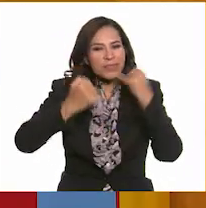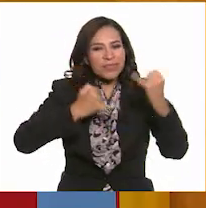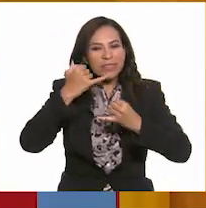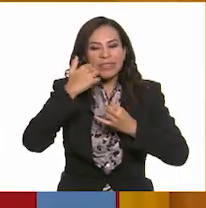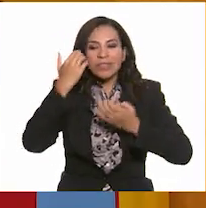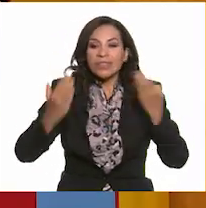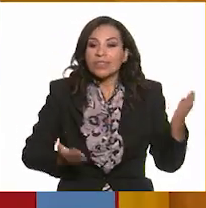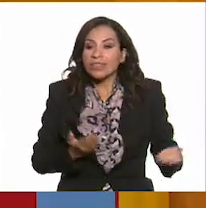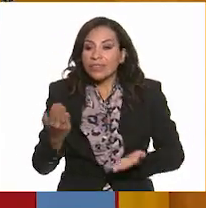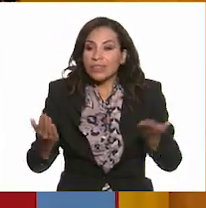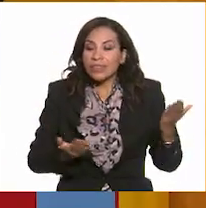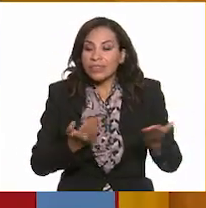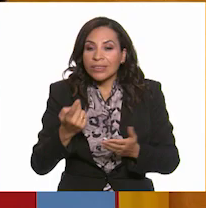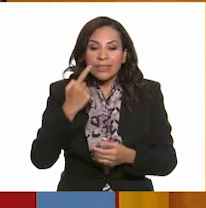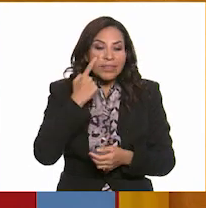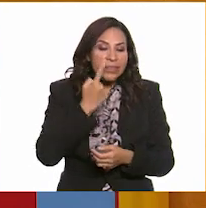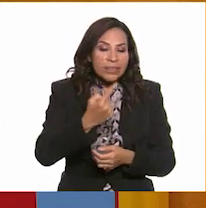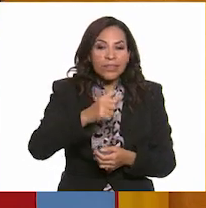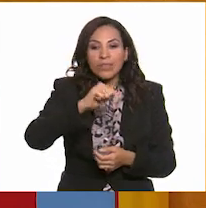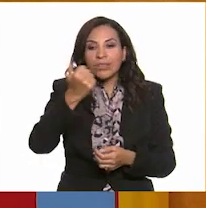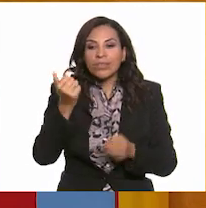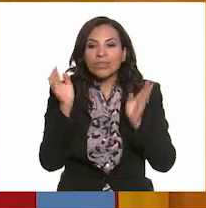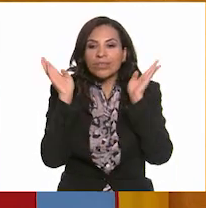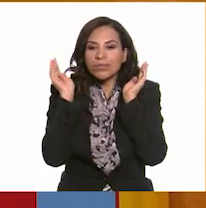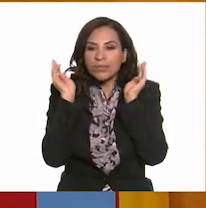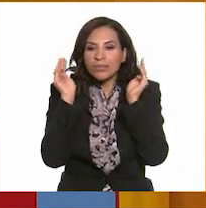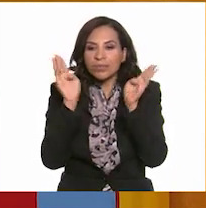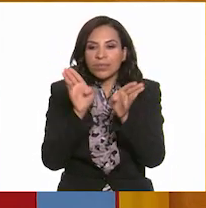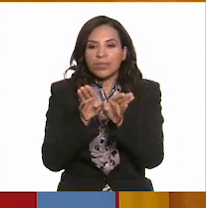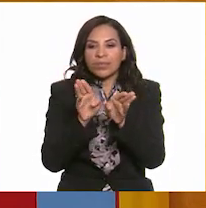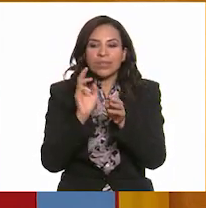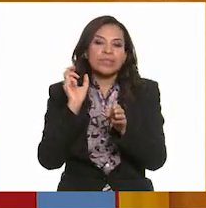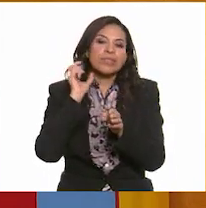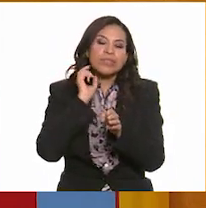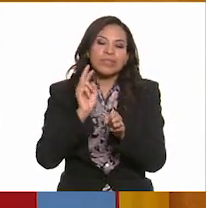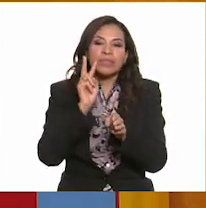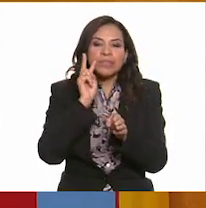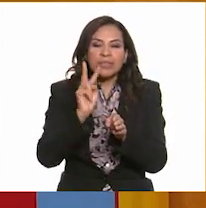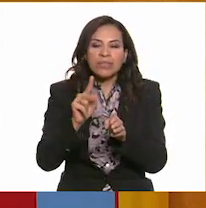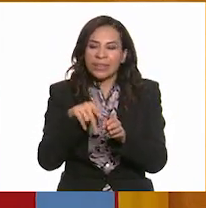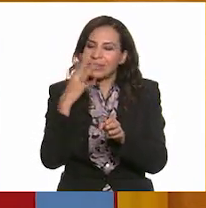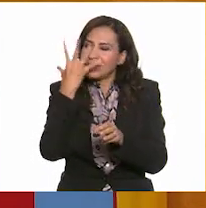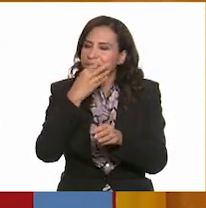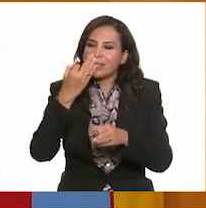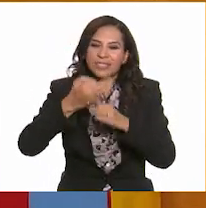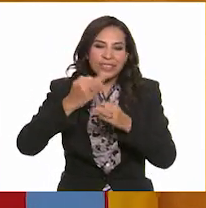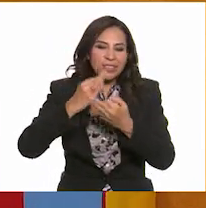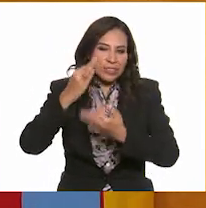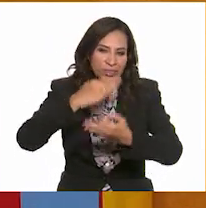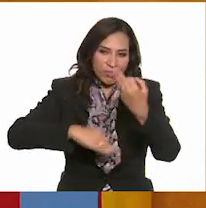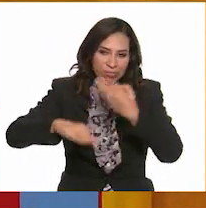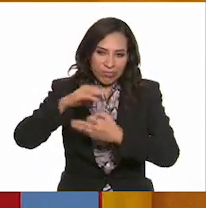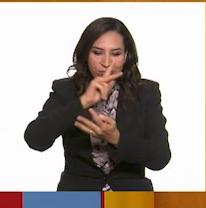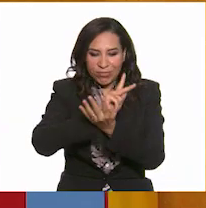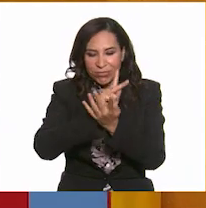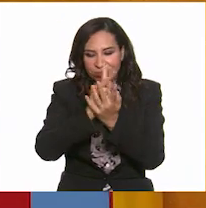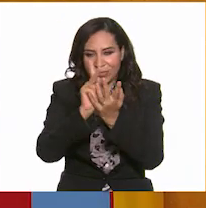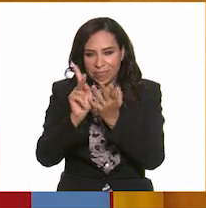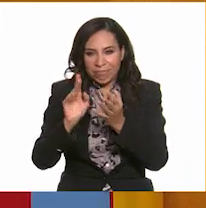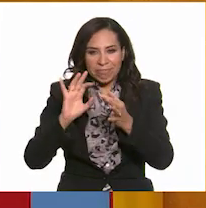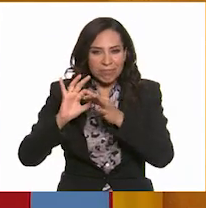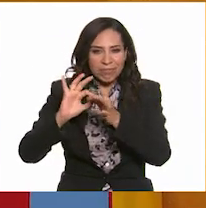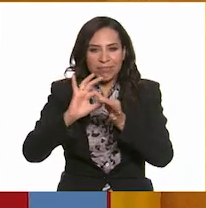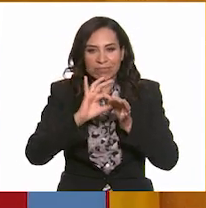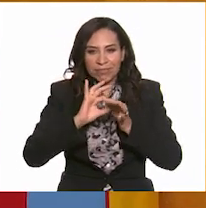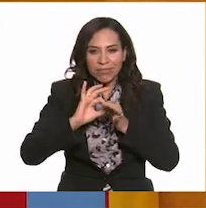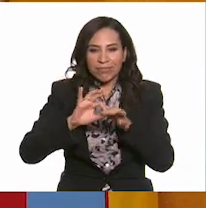bailar. Lo vieron otros murciélagos que se veían muy simpáticos y todos bien parejitos, con